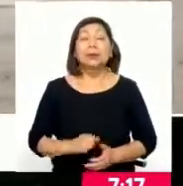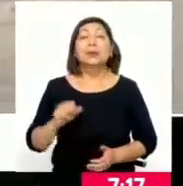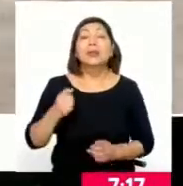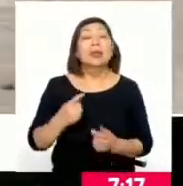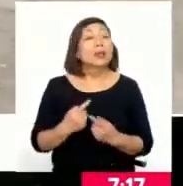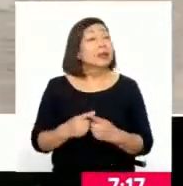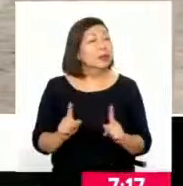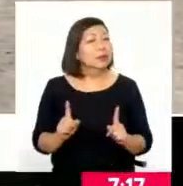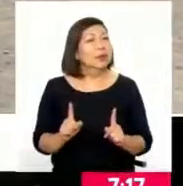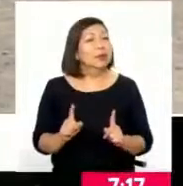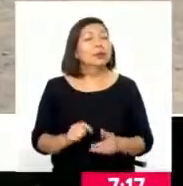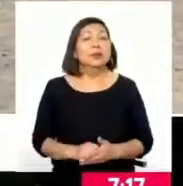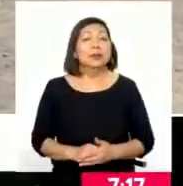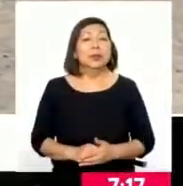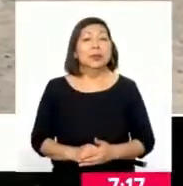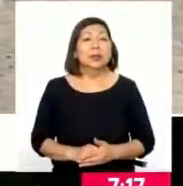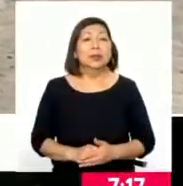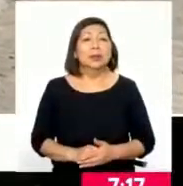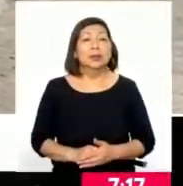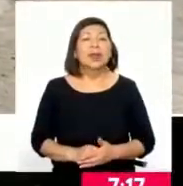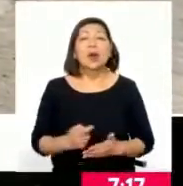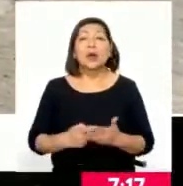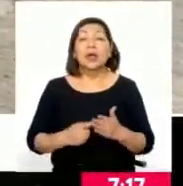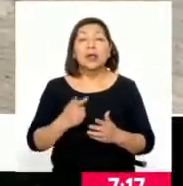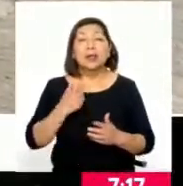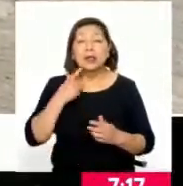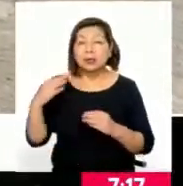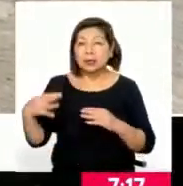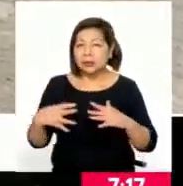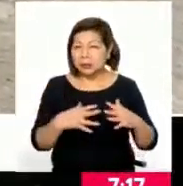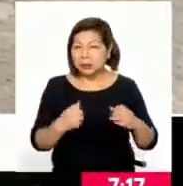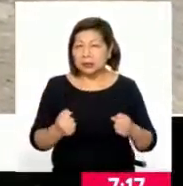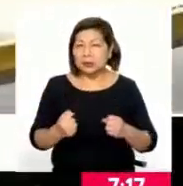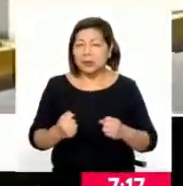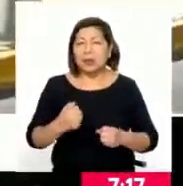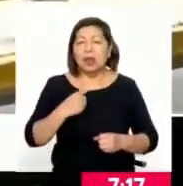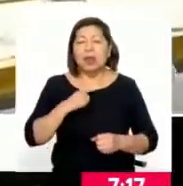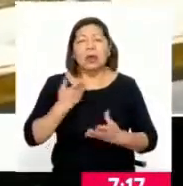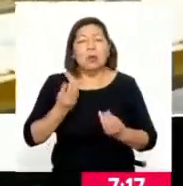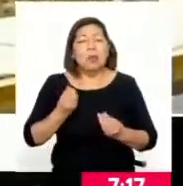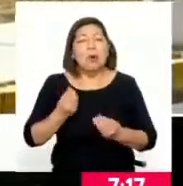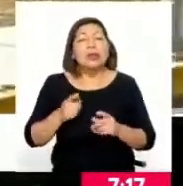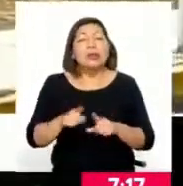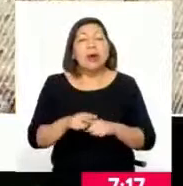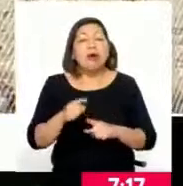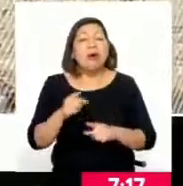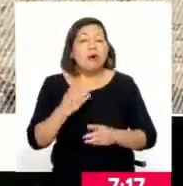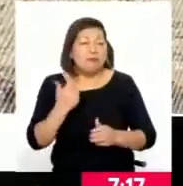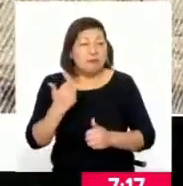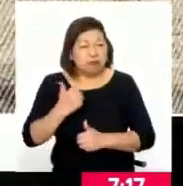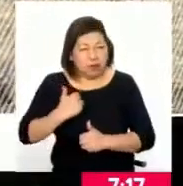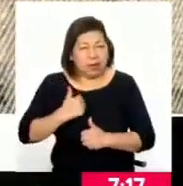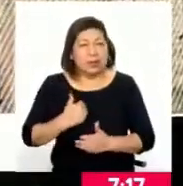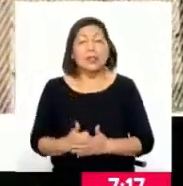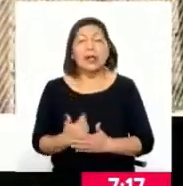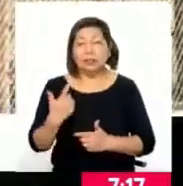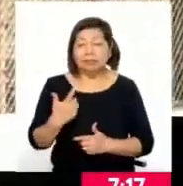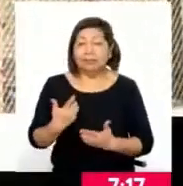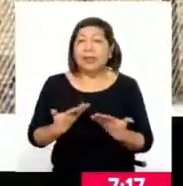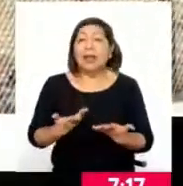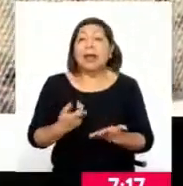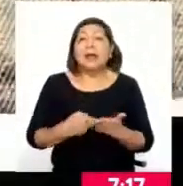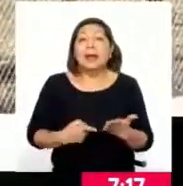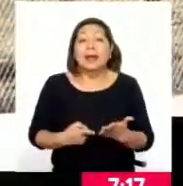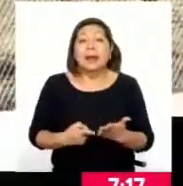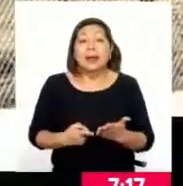Has diferenciado muy bien entre lo que es violencia y lo que es fuerza. Efectivamente, la violencia es la